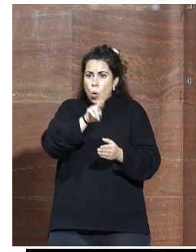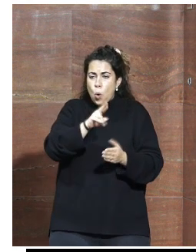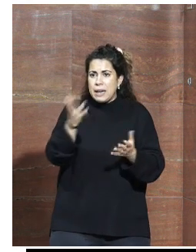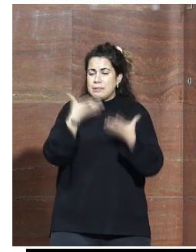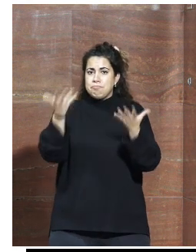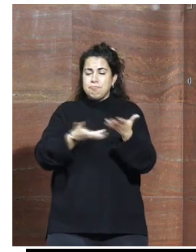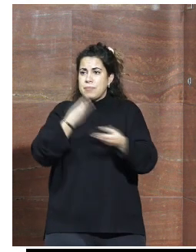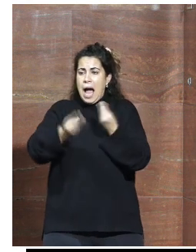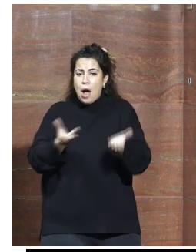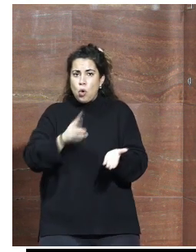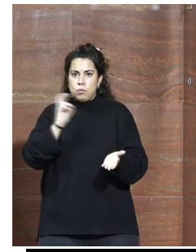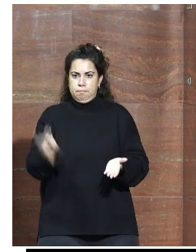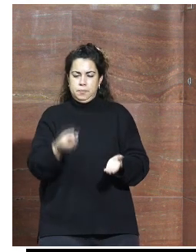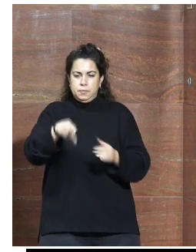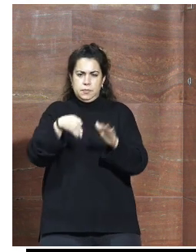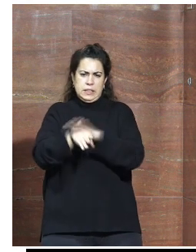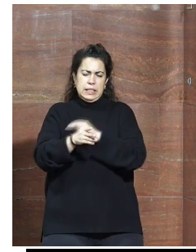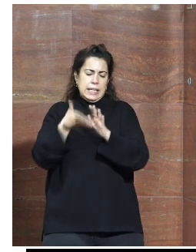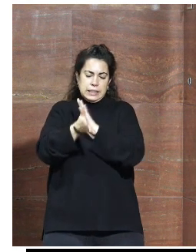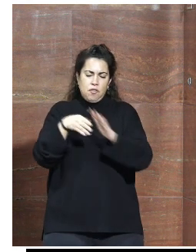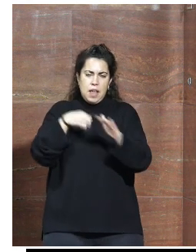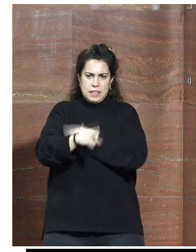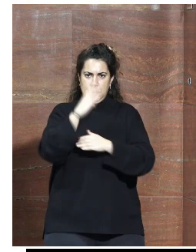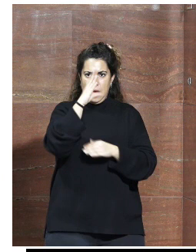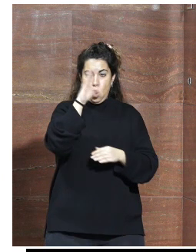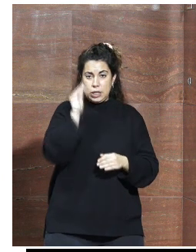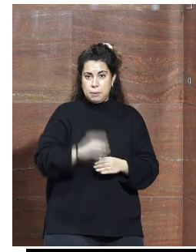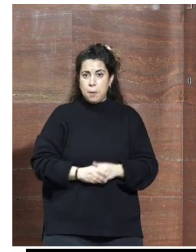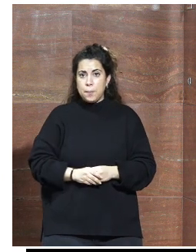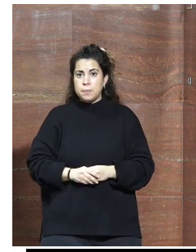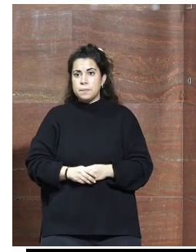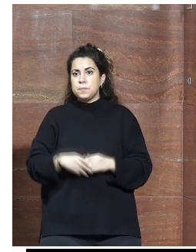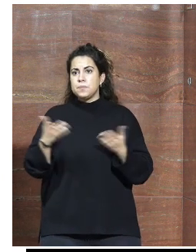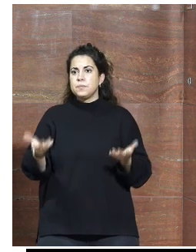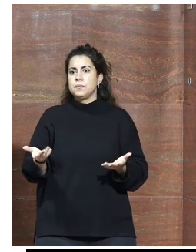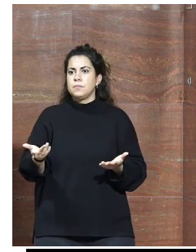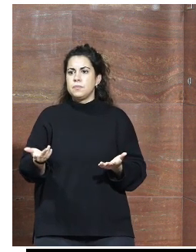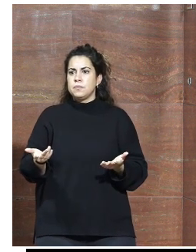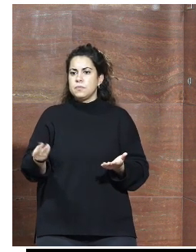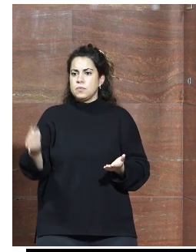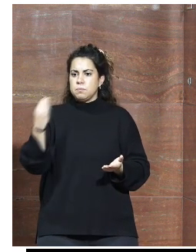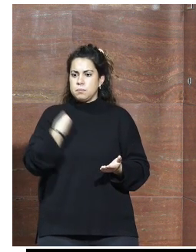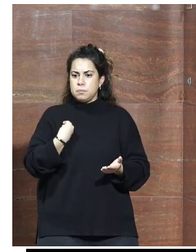¿no? Todo eso es accesibilidad cognitiva. ¿Y cuál es, no sé,